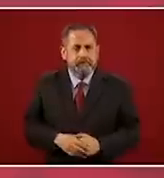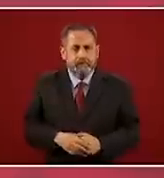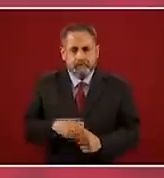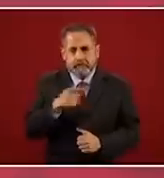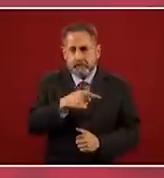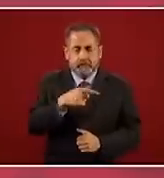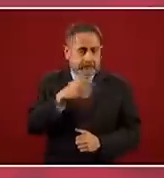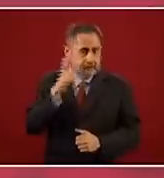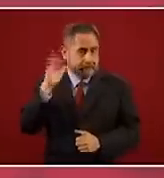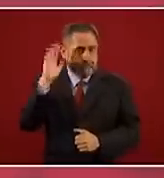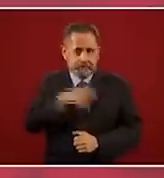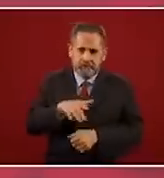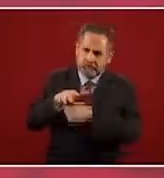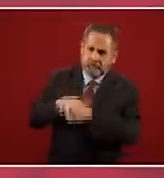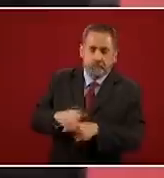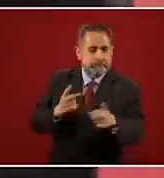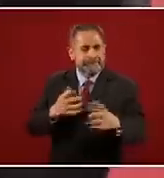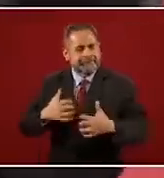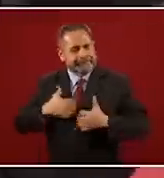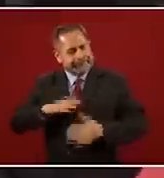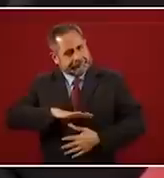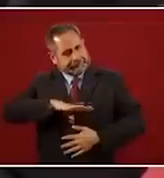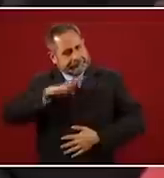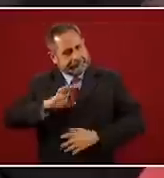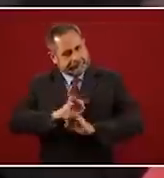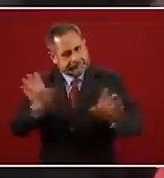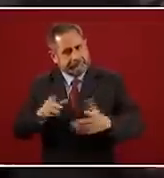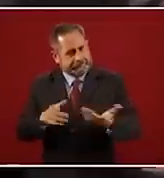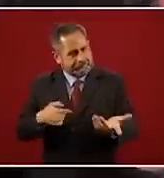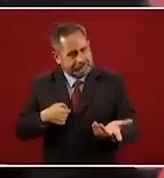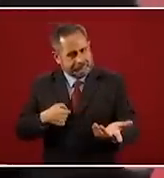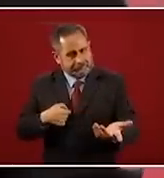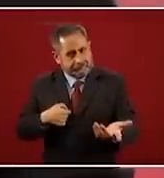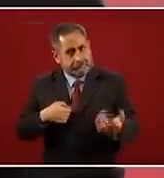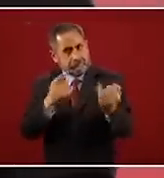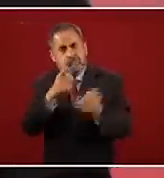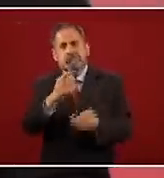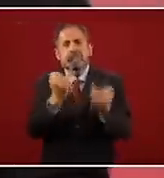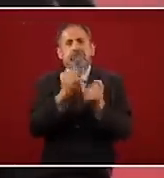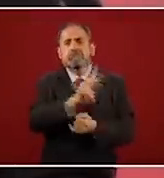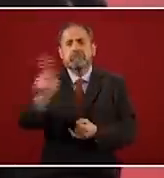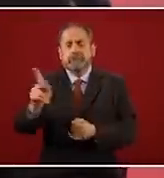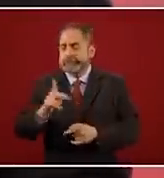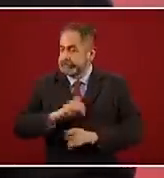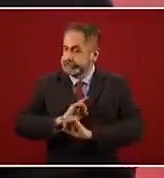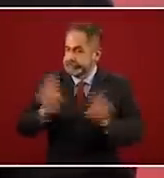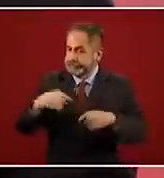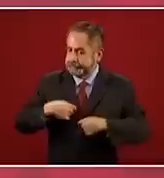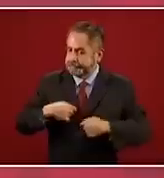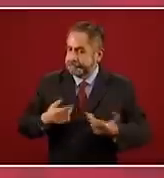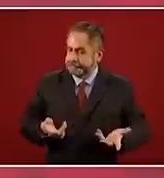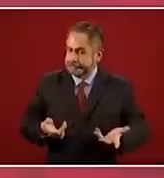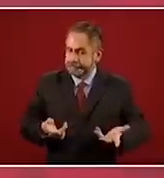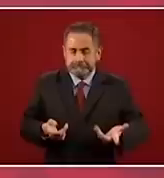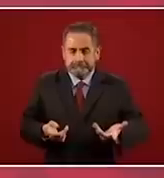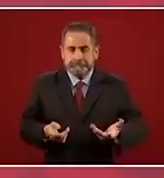Pues así actuaban. Si por eso calienta cuando nos quieren confundir.